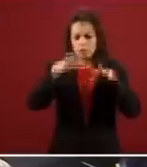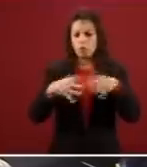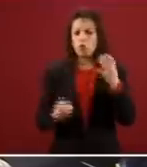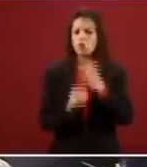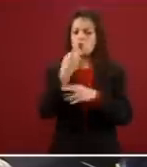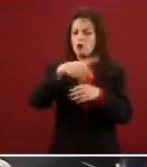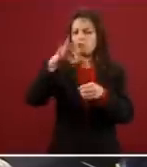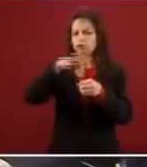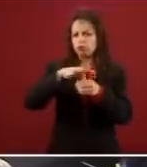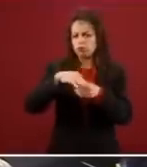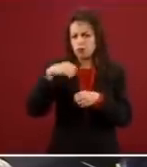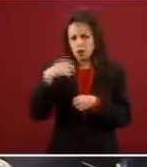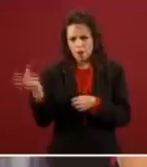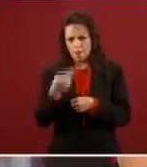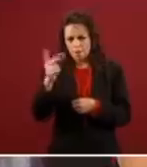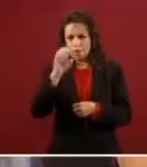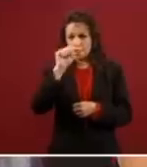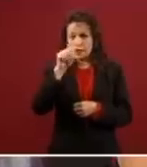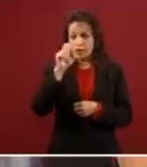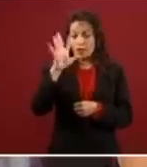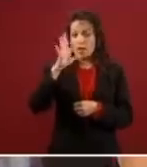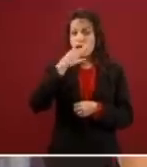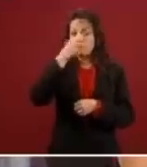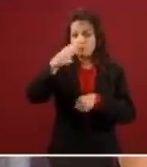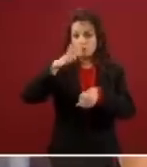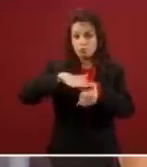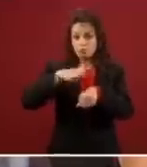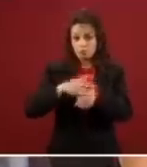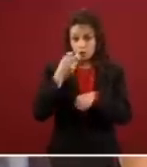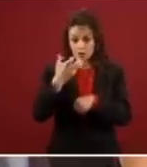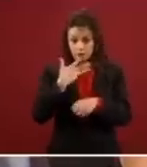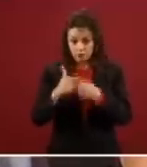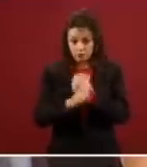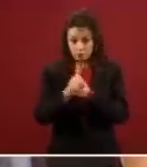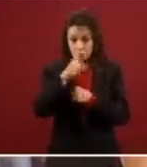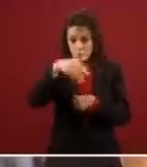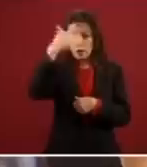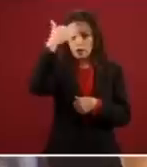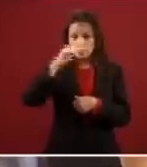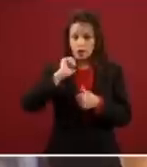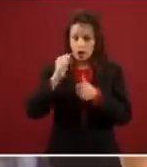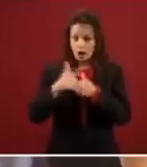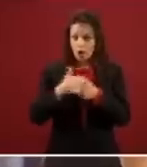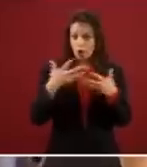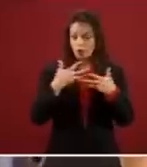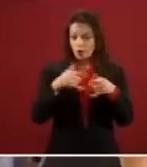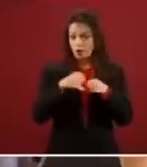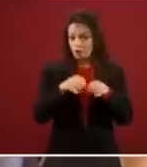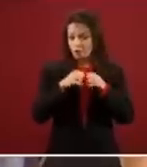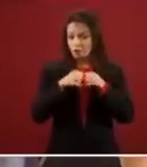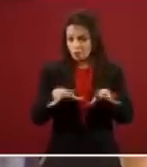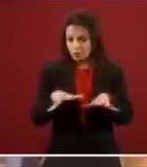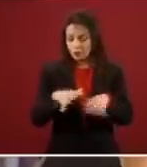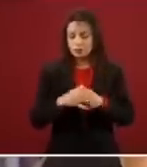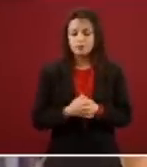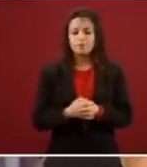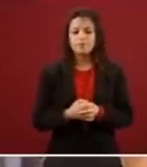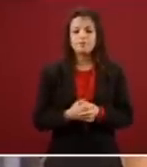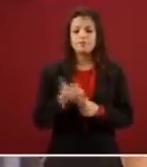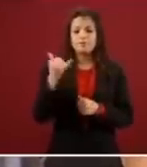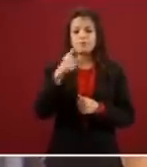preguntar, presidente, si la SADER le ha informado acerca de este caso, si tiene usted algún tipo de información. Y sobre el